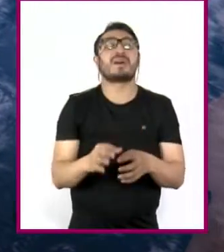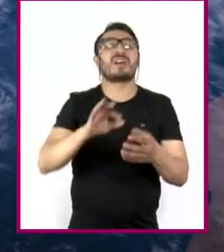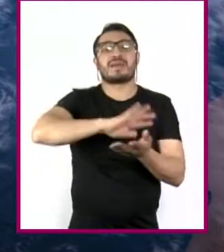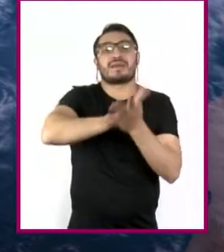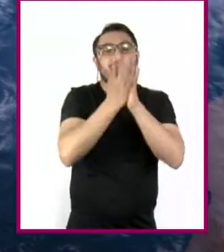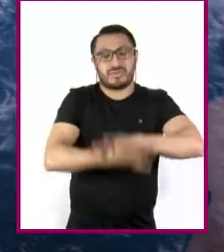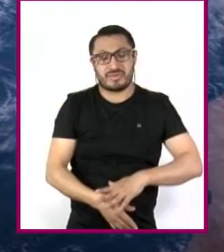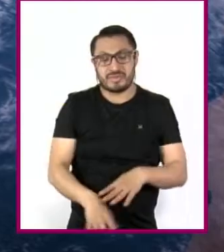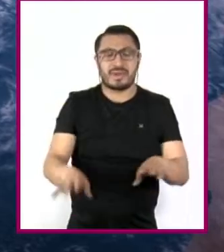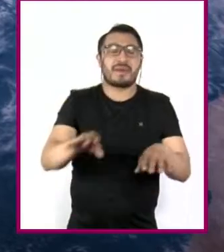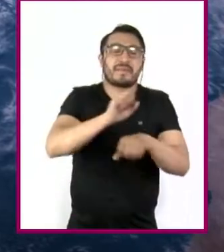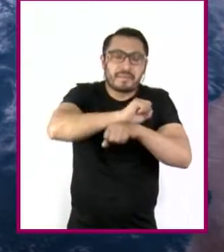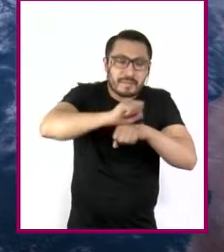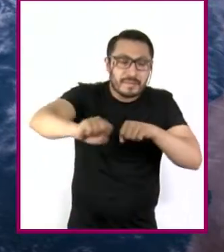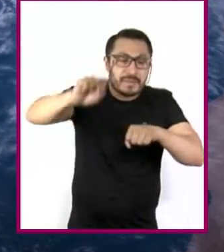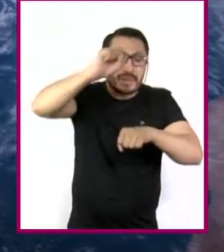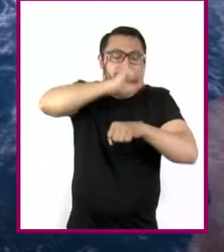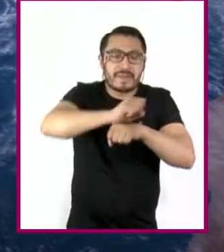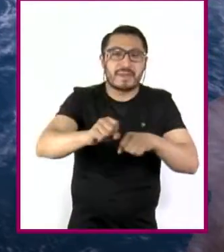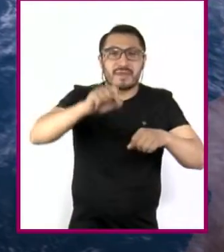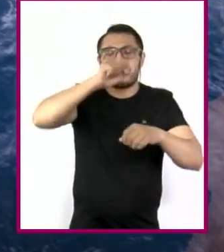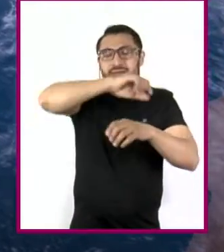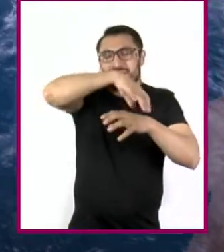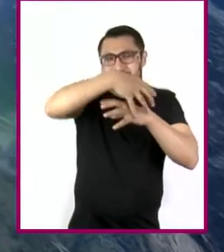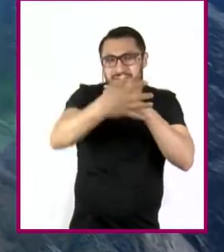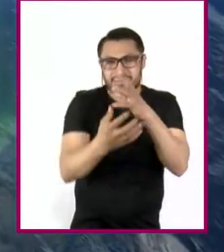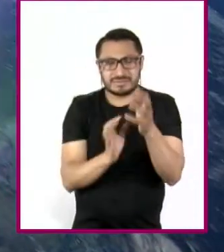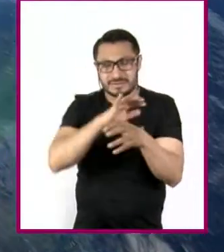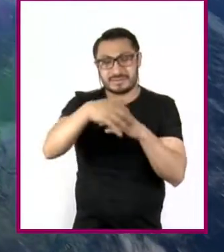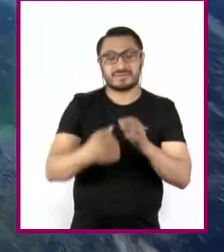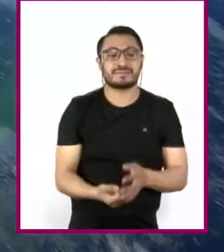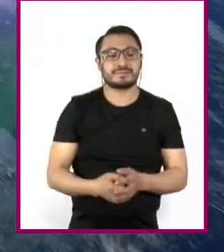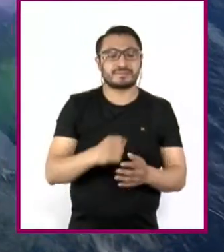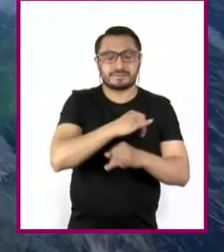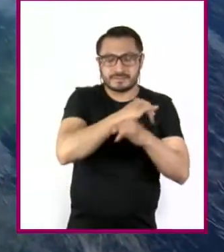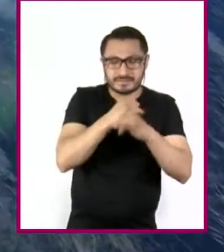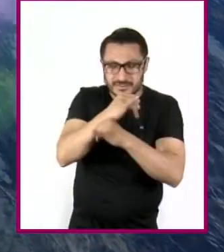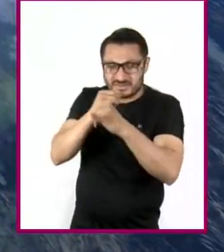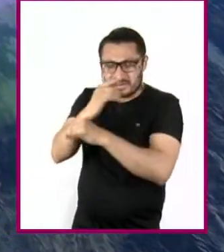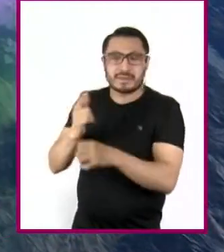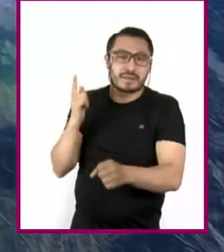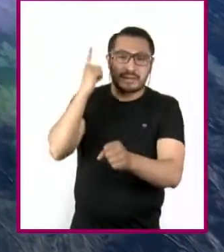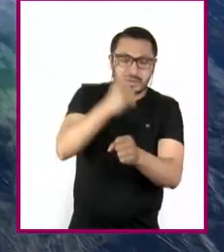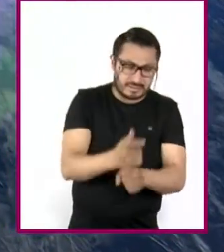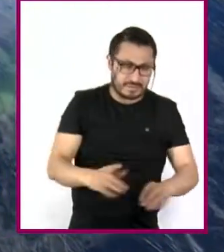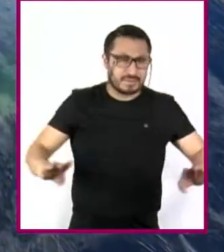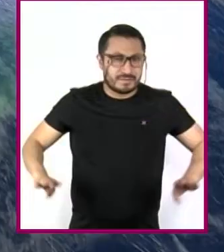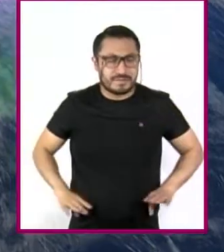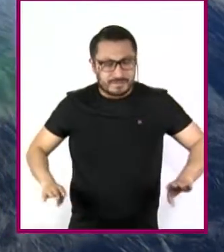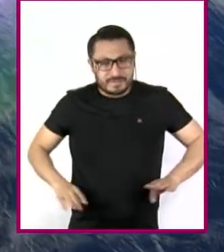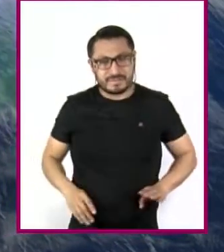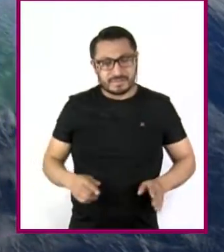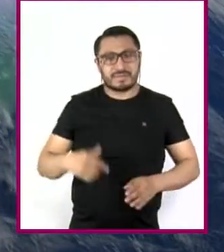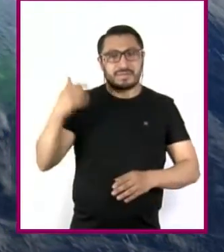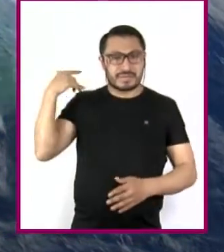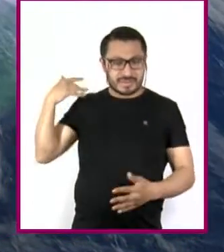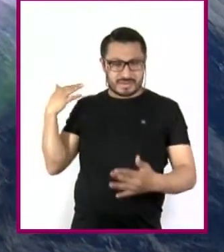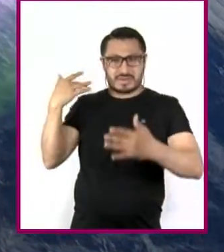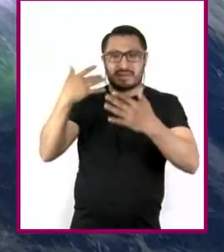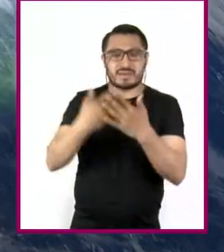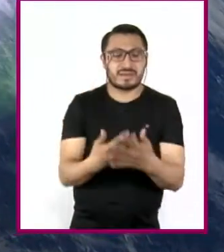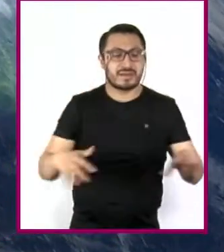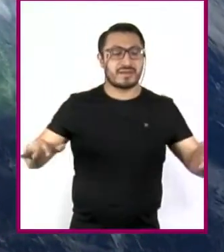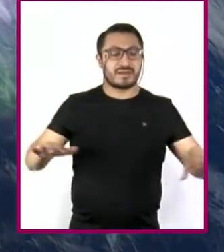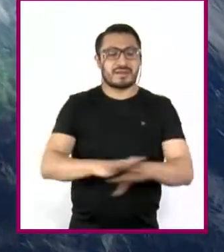vuelve susceptible a la circulación atmosférica. En el estudio se encontró evidencia de que en la última década hubo